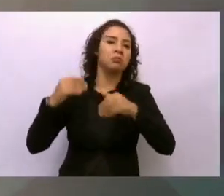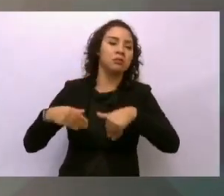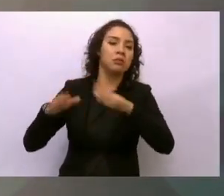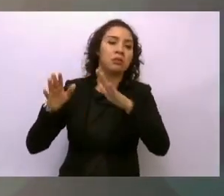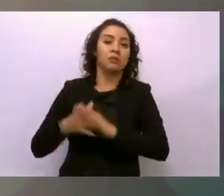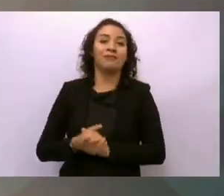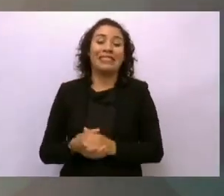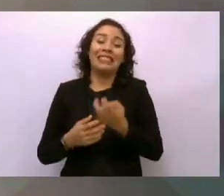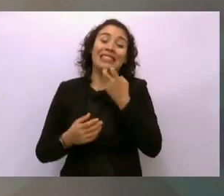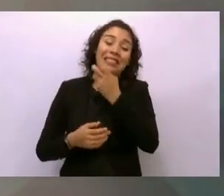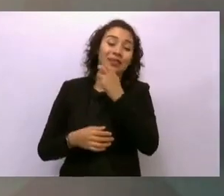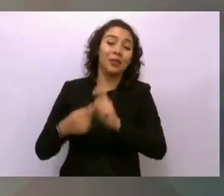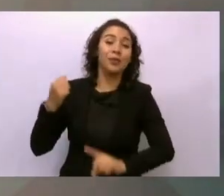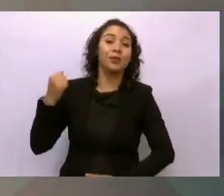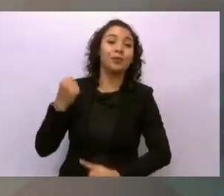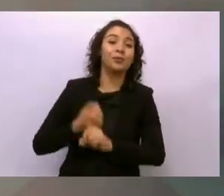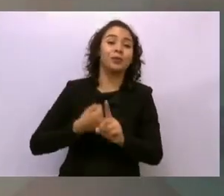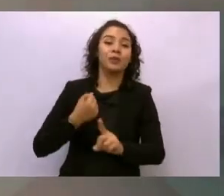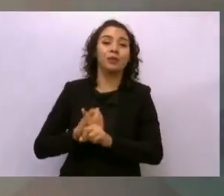Es un problema.